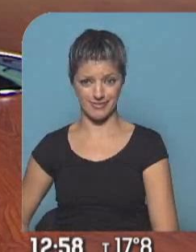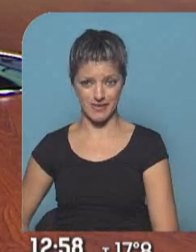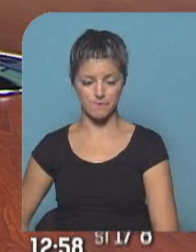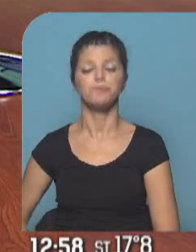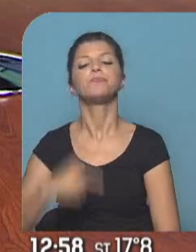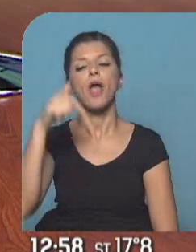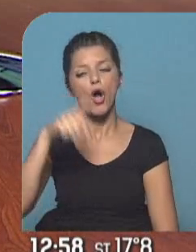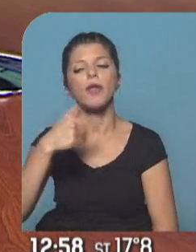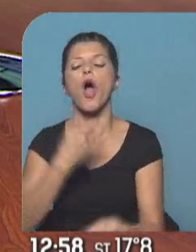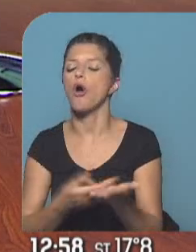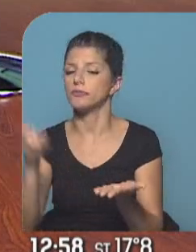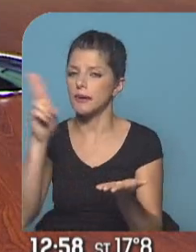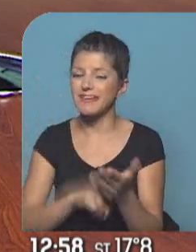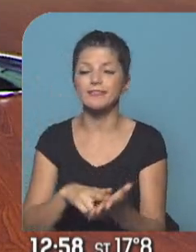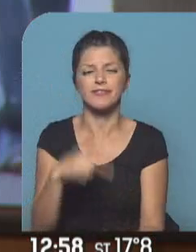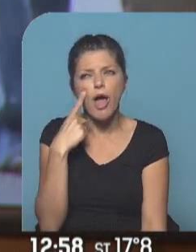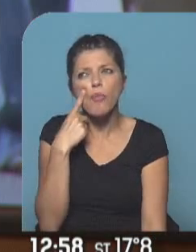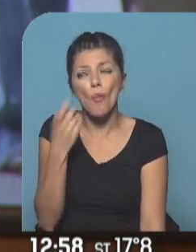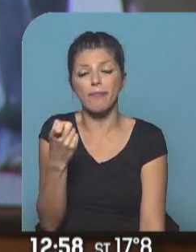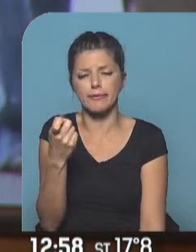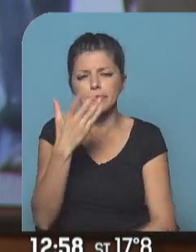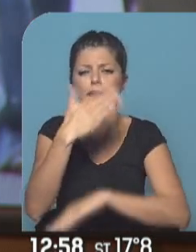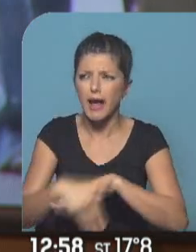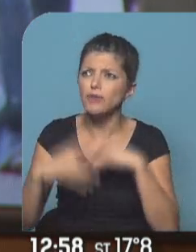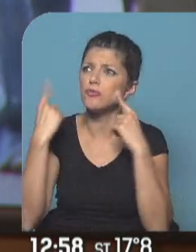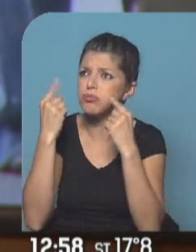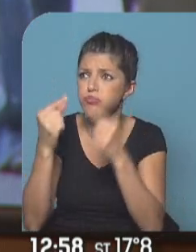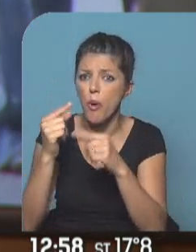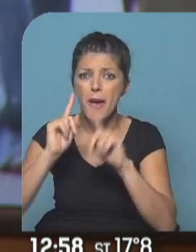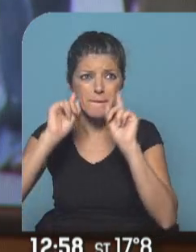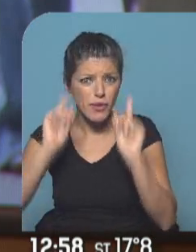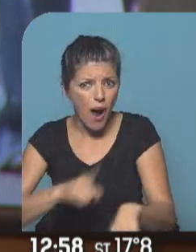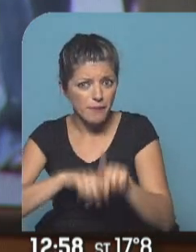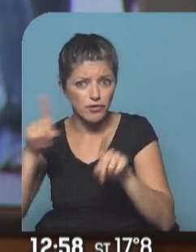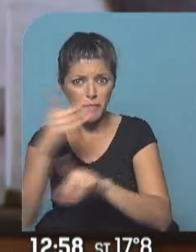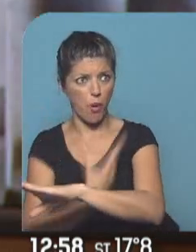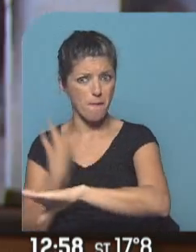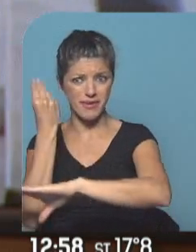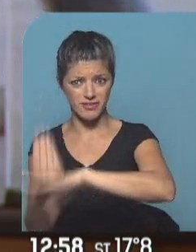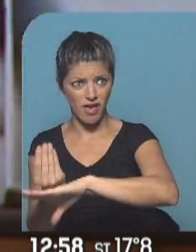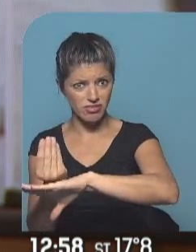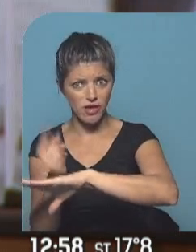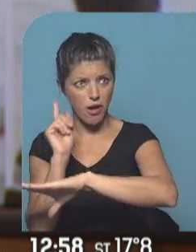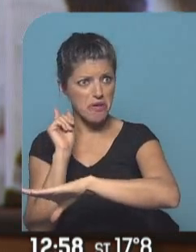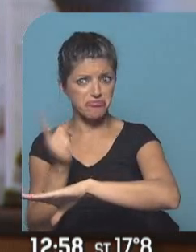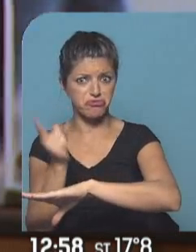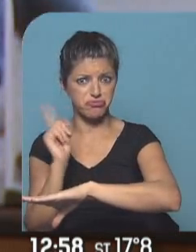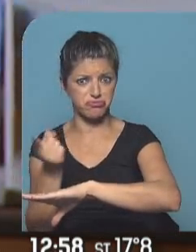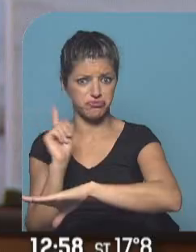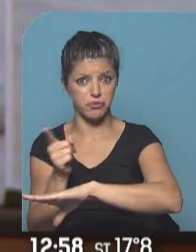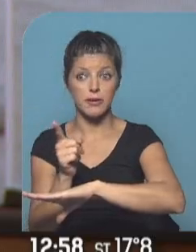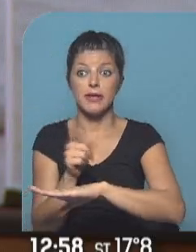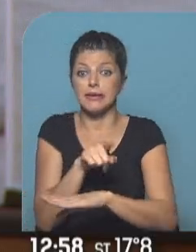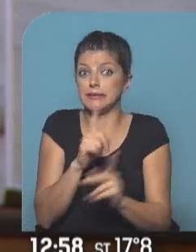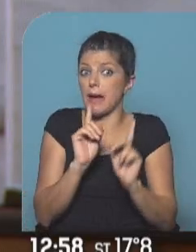un fracaso de las calles, porque efectivamente no pudieron sacar a Maduro, y la necesidad, porque no le queda otra a la oposición, de participar de